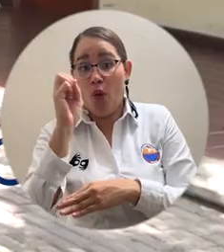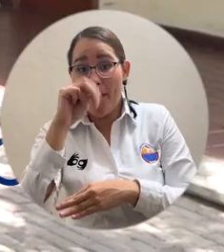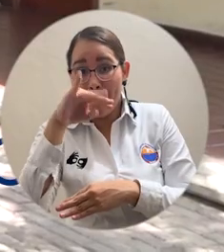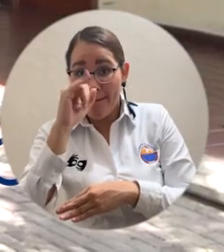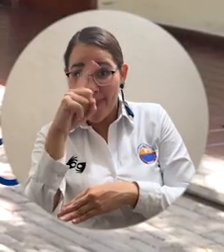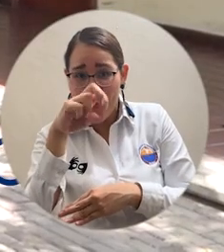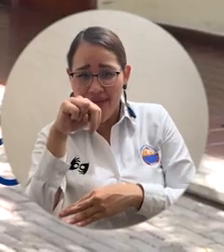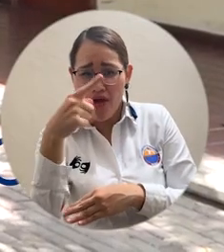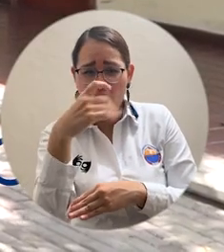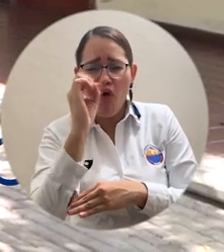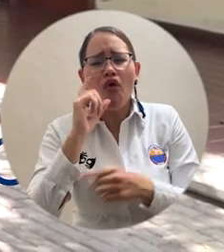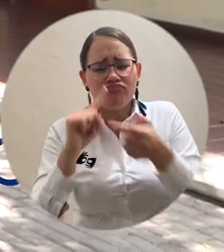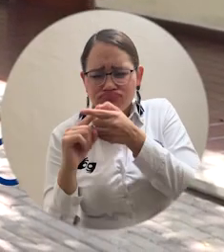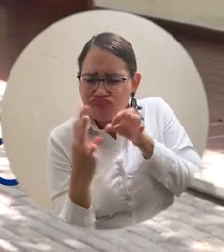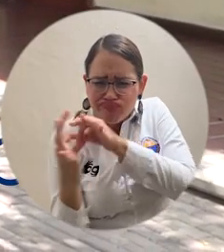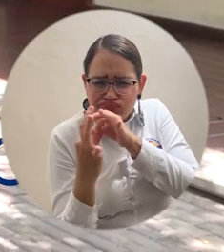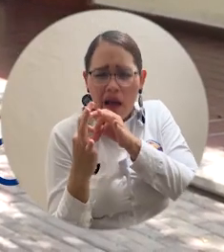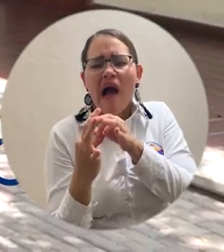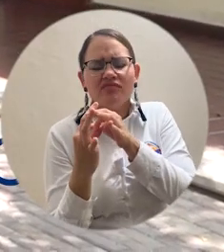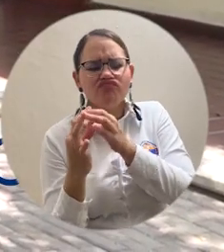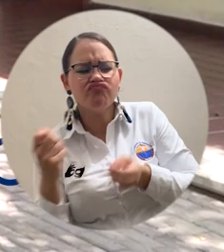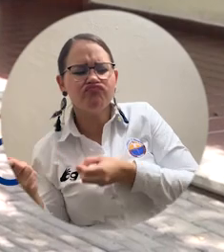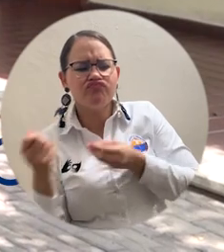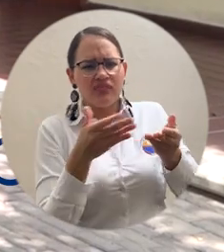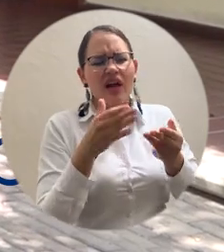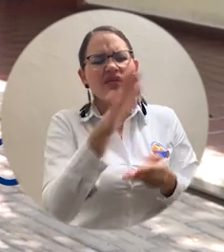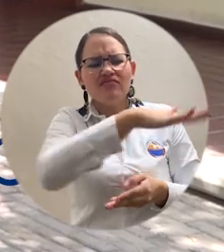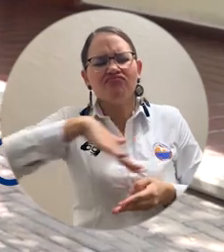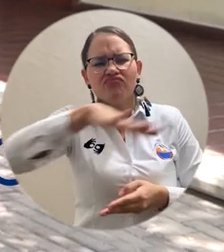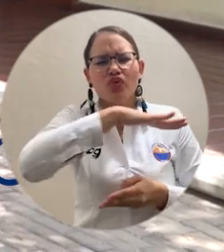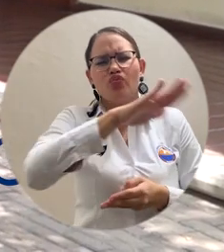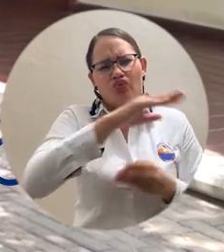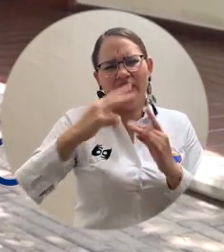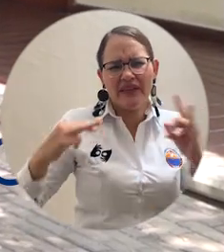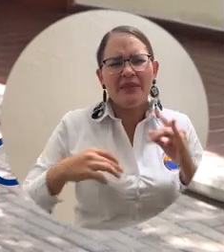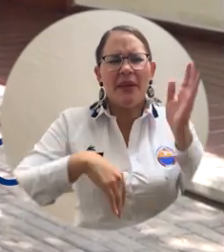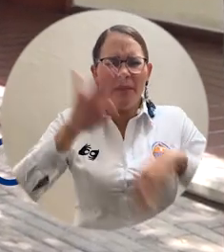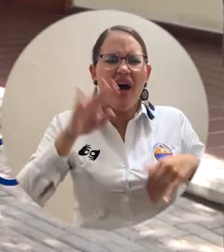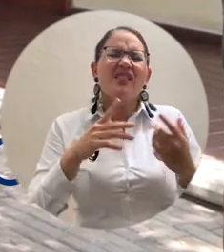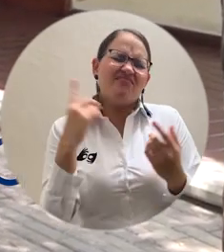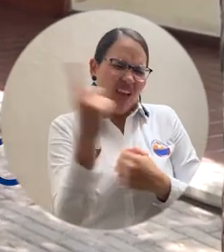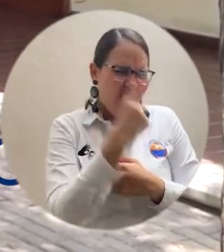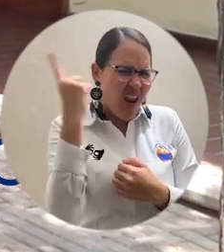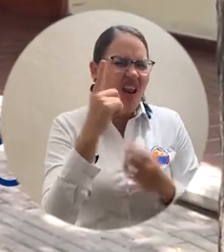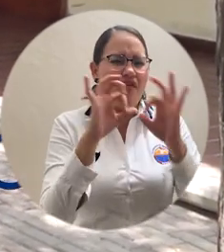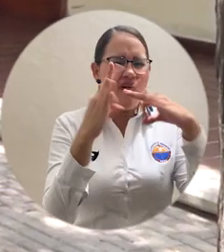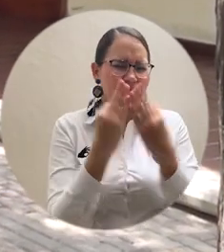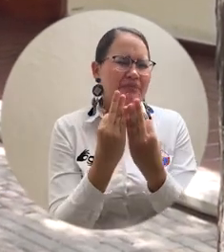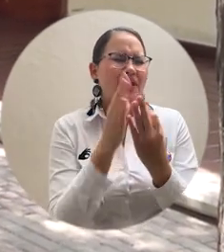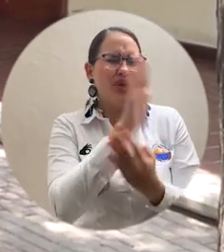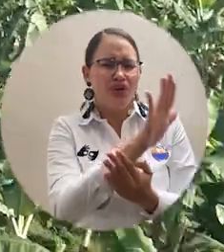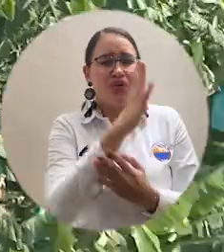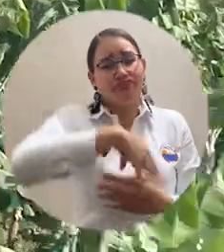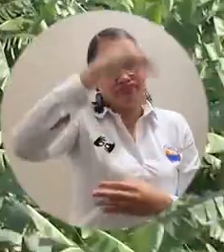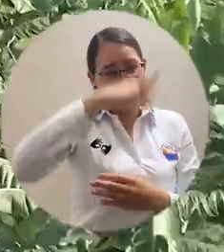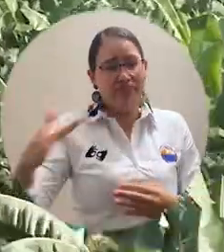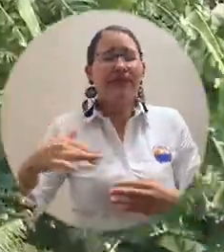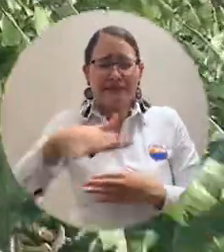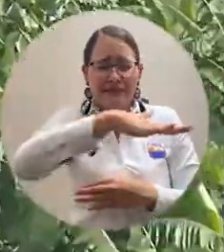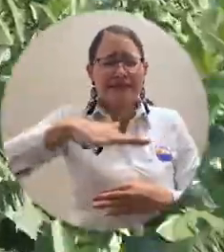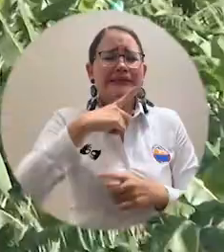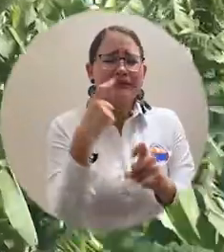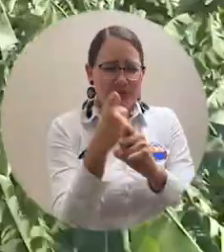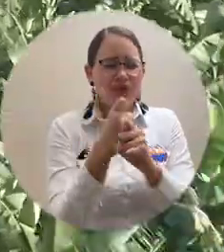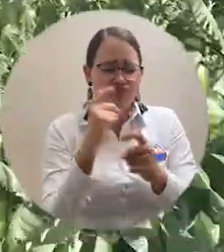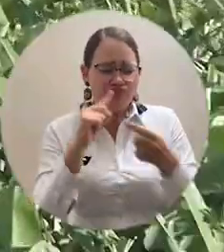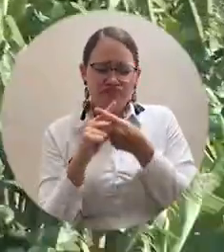a la comunidad estudiantil, pero también a muchas familias magdalenenses que sabemos que en este momento están pasando momentos de dificultad. De esta